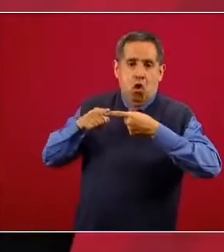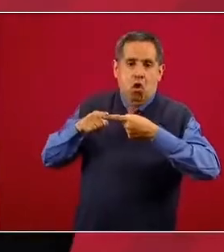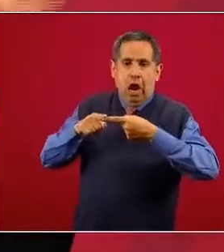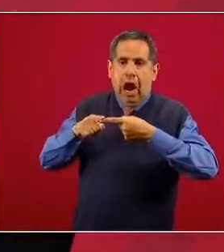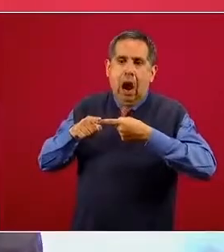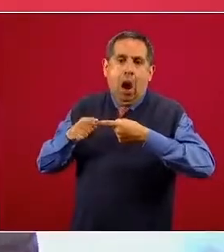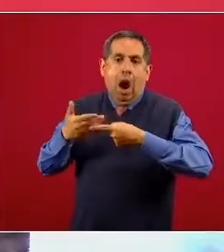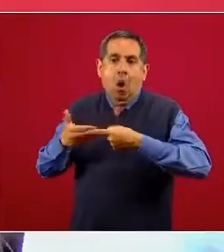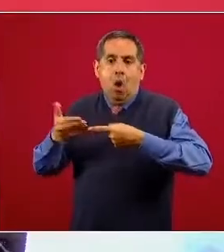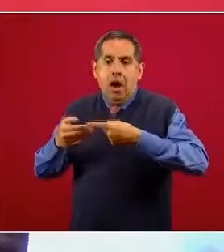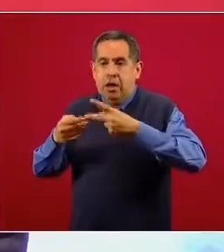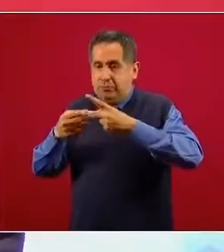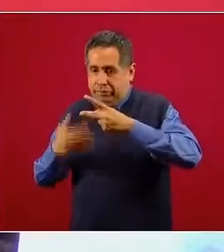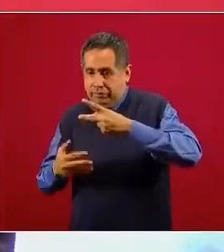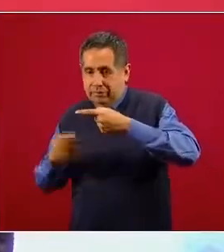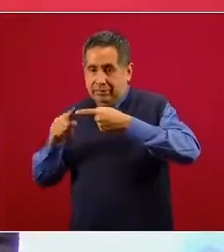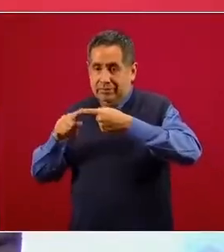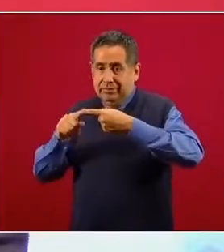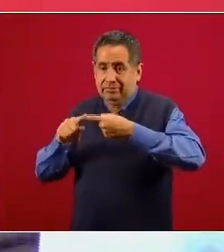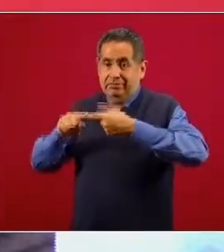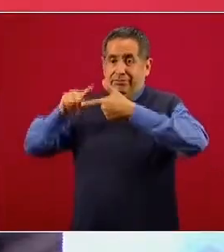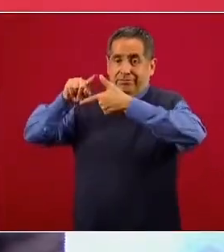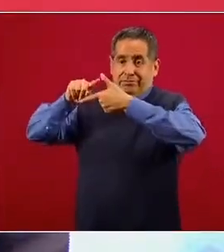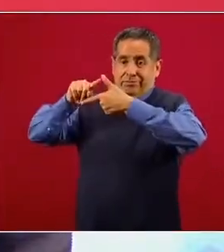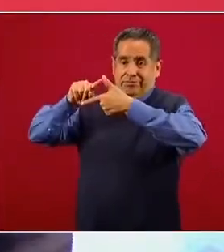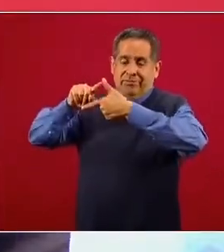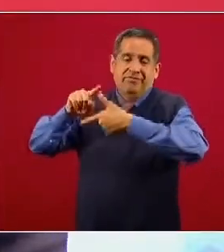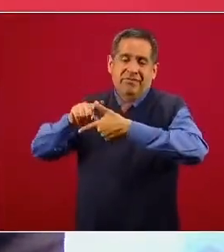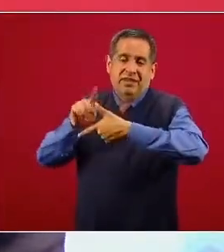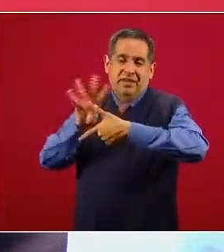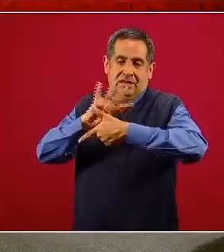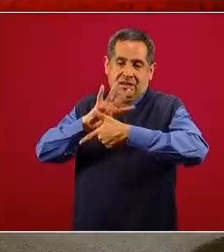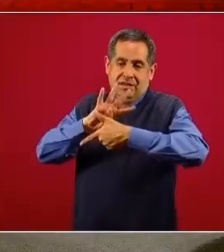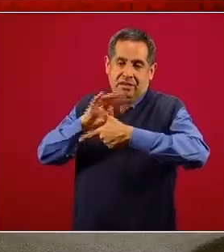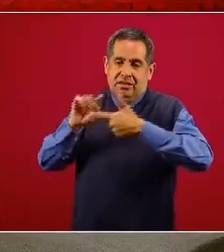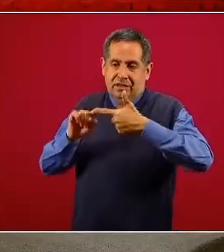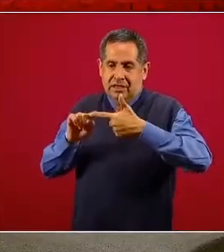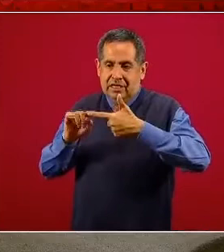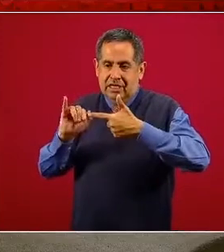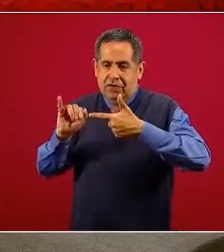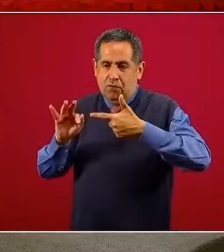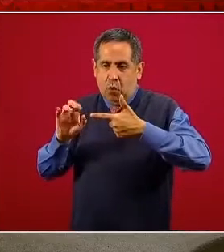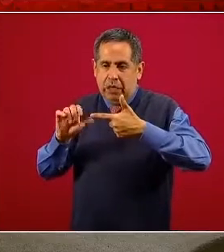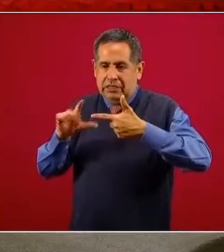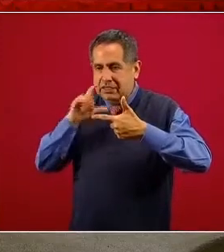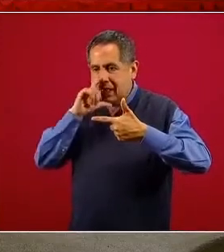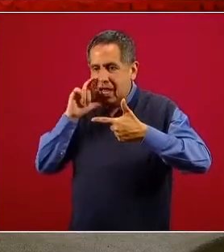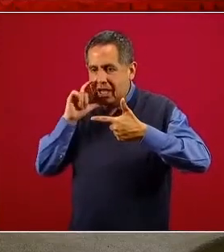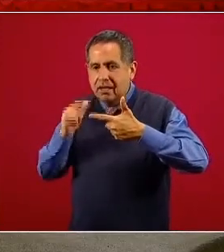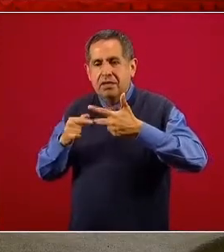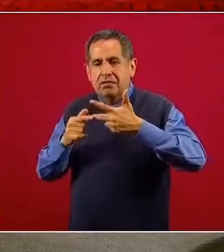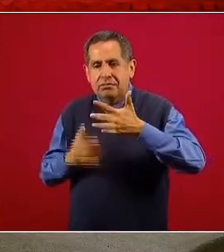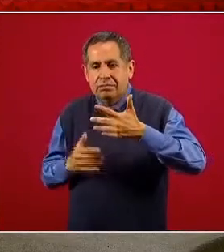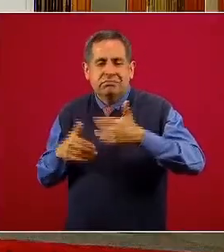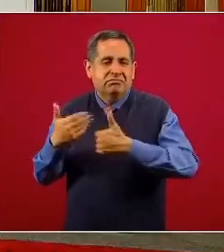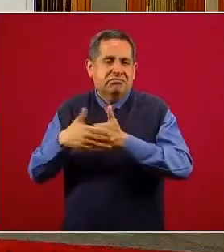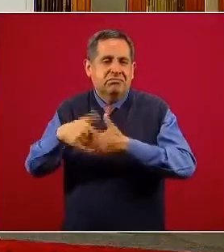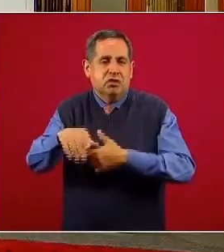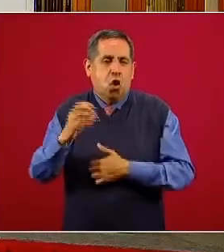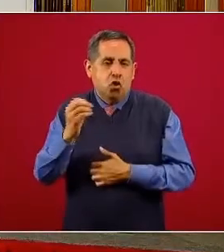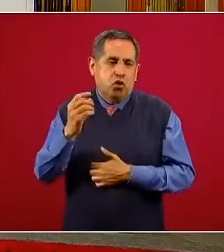Ahora tenemos los 300 virus respiratorios, la influenza y posiblemente COVID durante el otoño-invierno